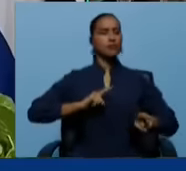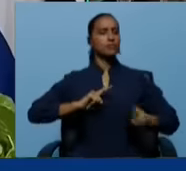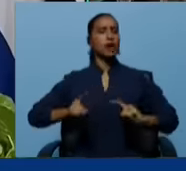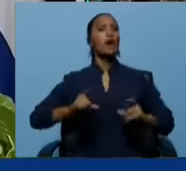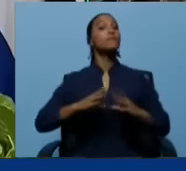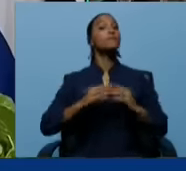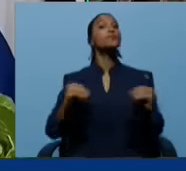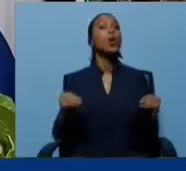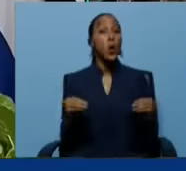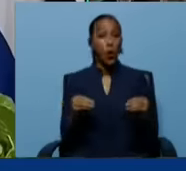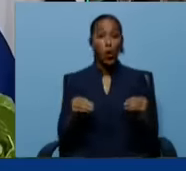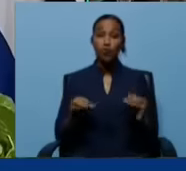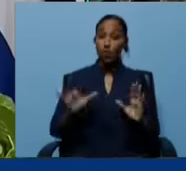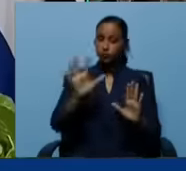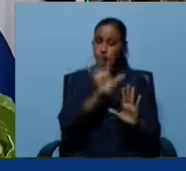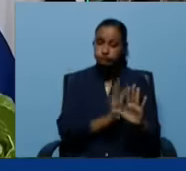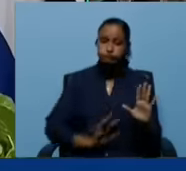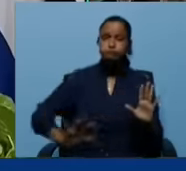americanos.